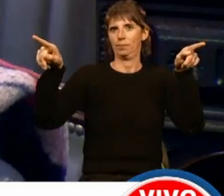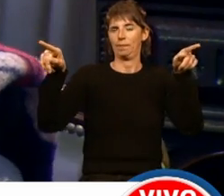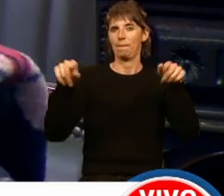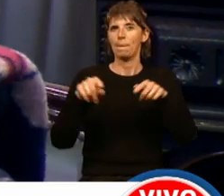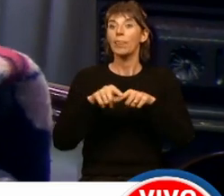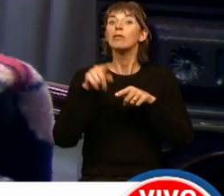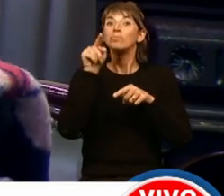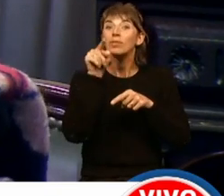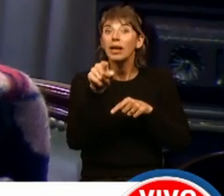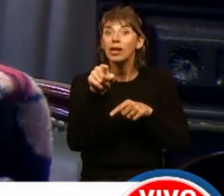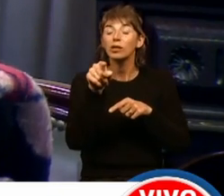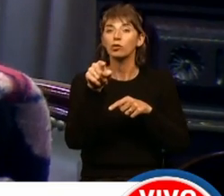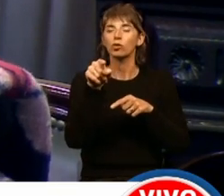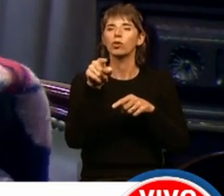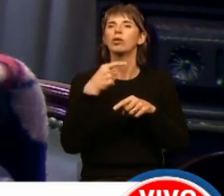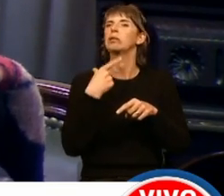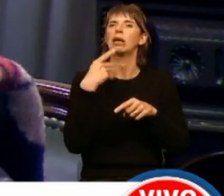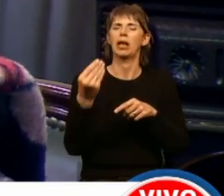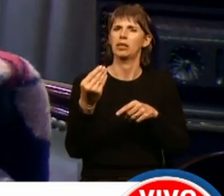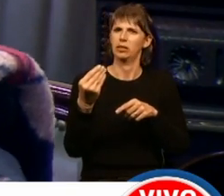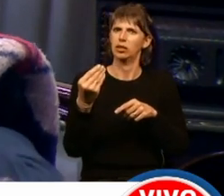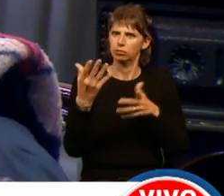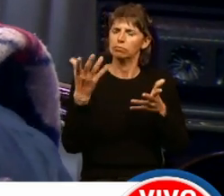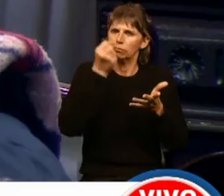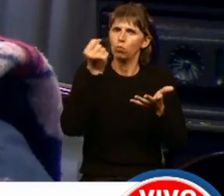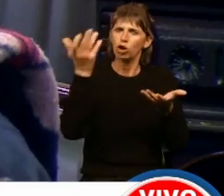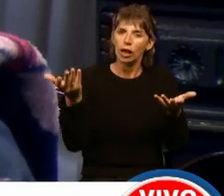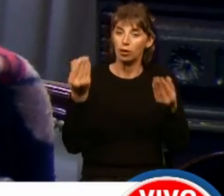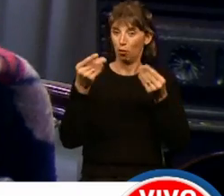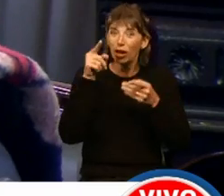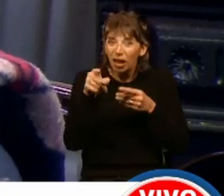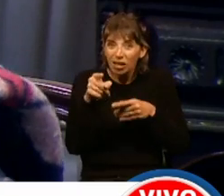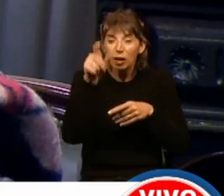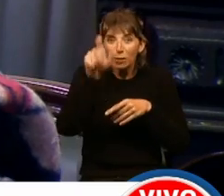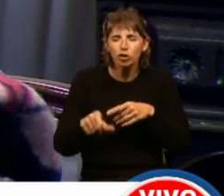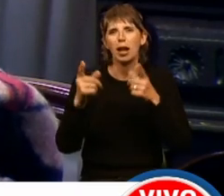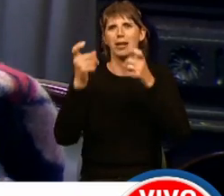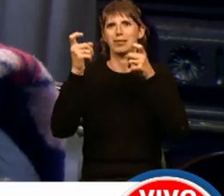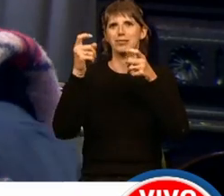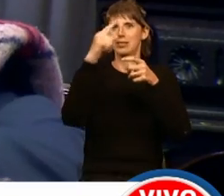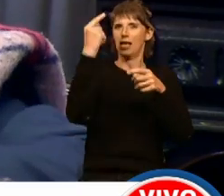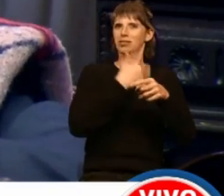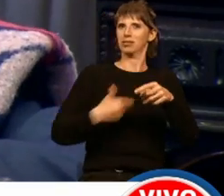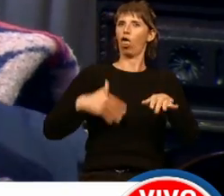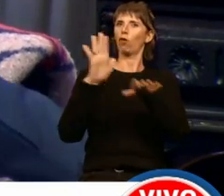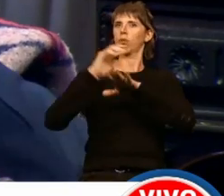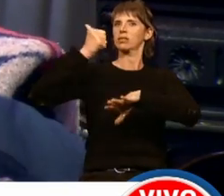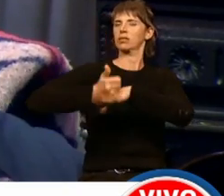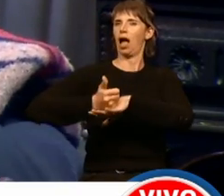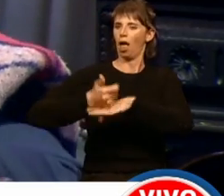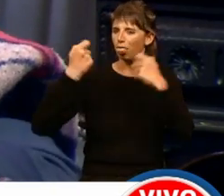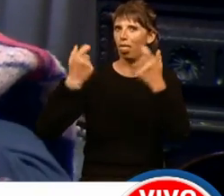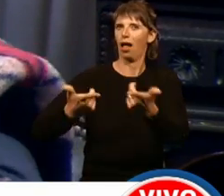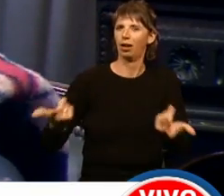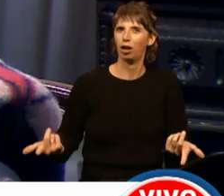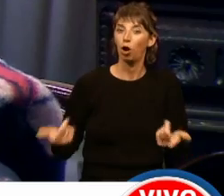y créanme que eso significa mucho porque necesita de la presencia del estado cuando yo recién contaba el cuento de